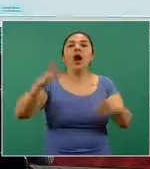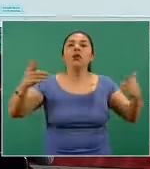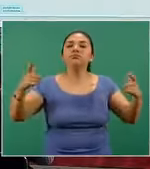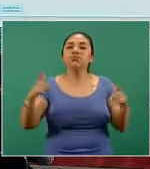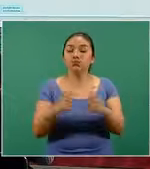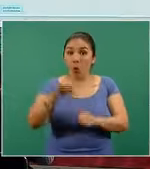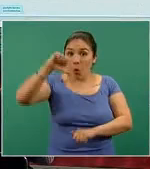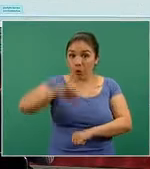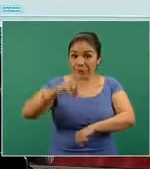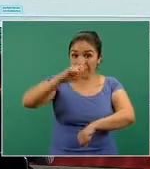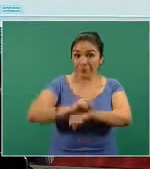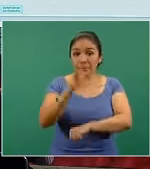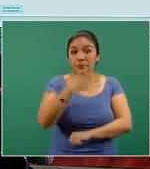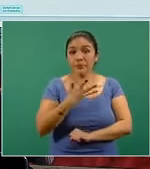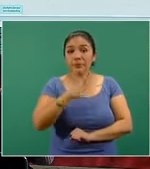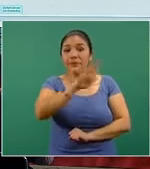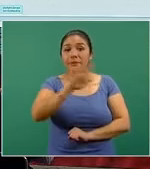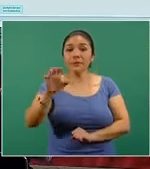son